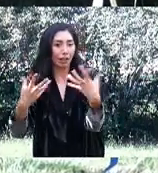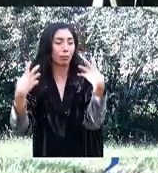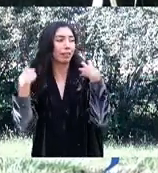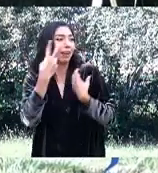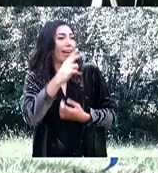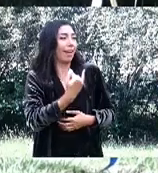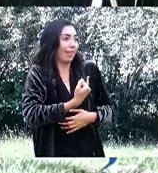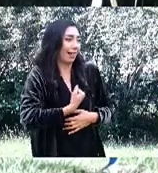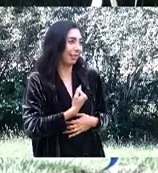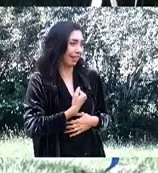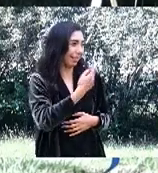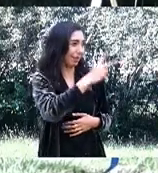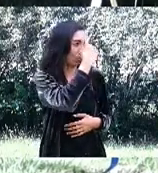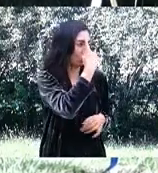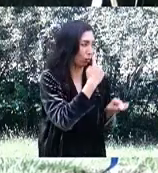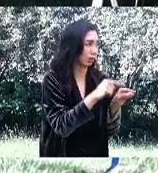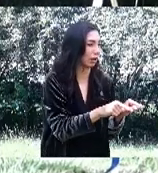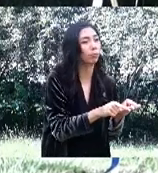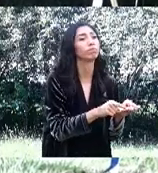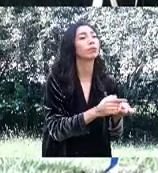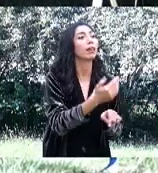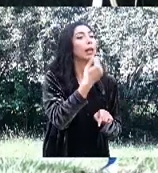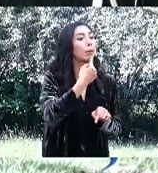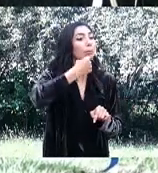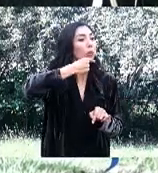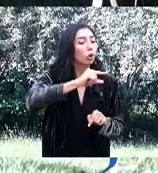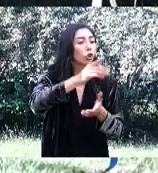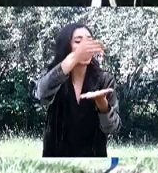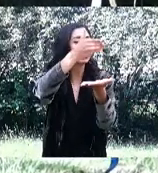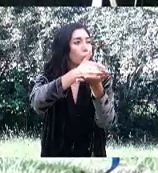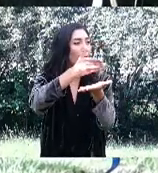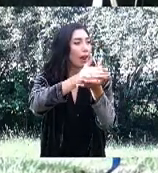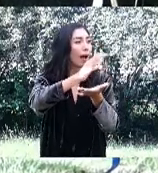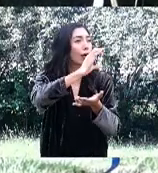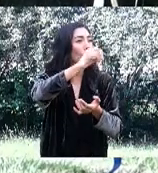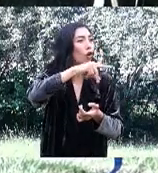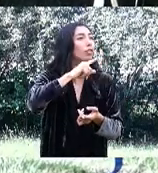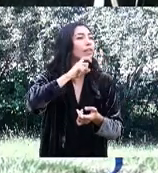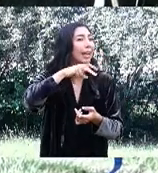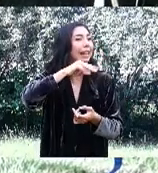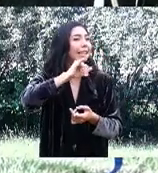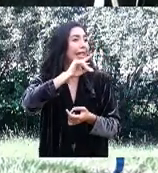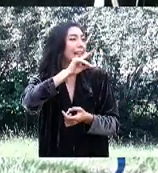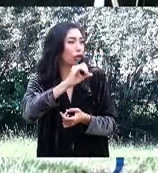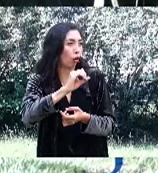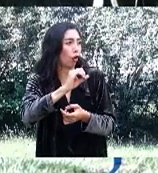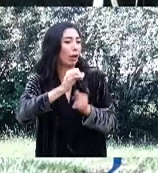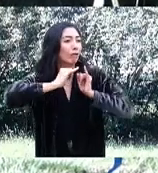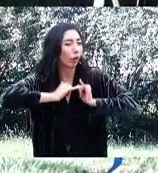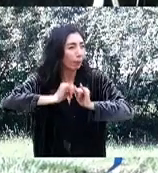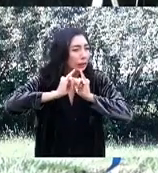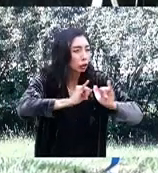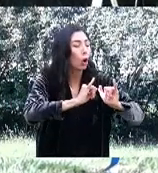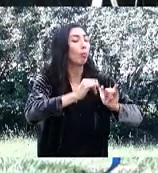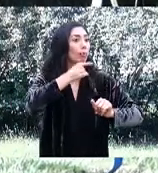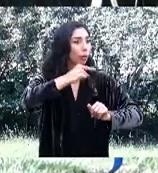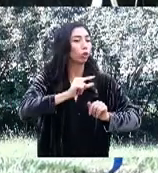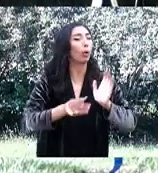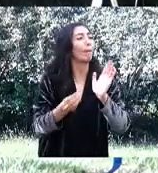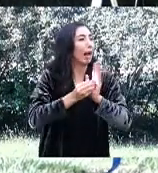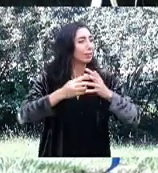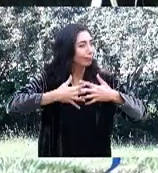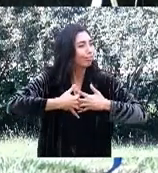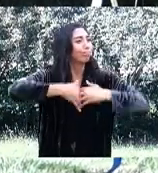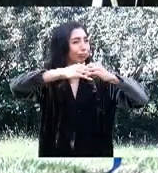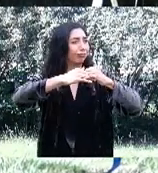y prontamente va a surgir también la escuela de contenidos donde vamos a poder eh darle mucho más potencia a lo